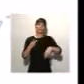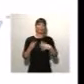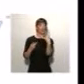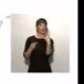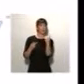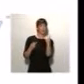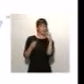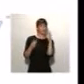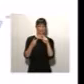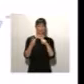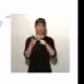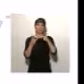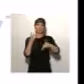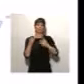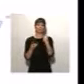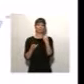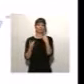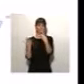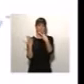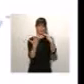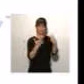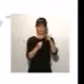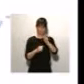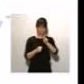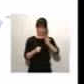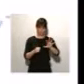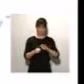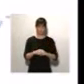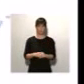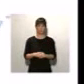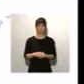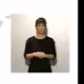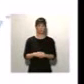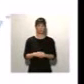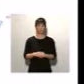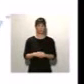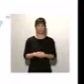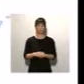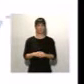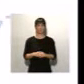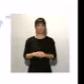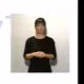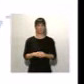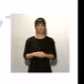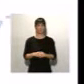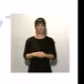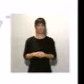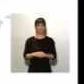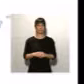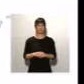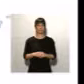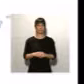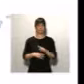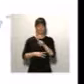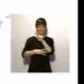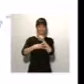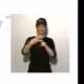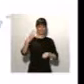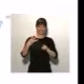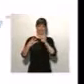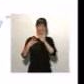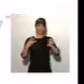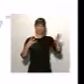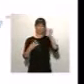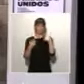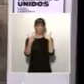Vasco, 1.725. Estos son los que tienen una mayor incidencia en este momento en nuestro país. En